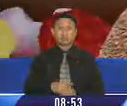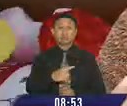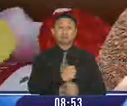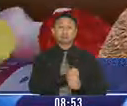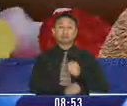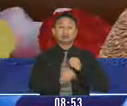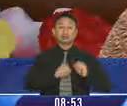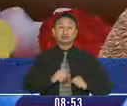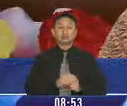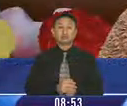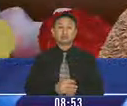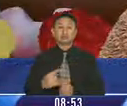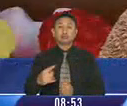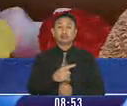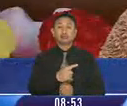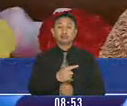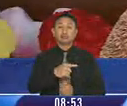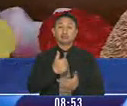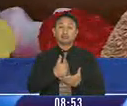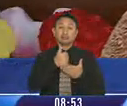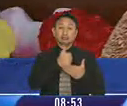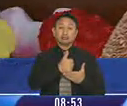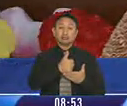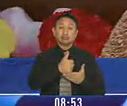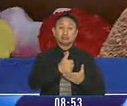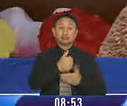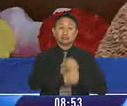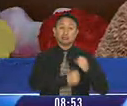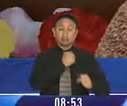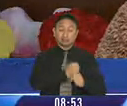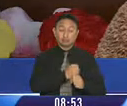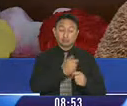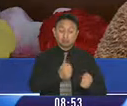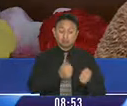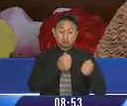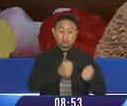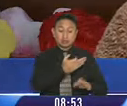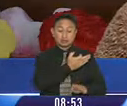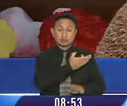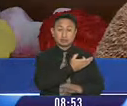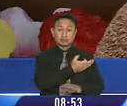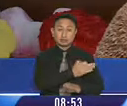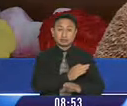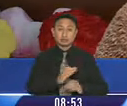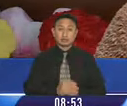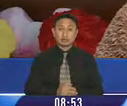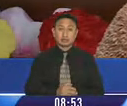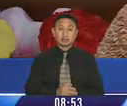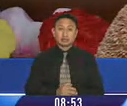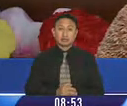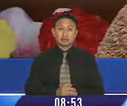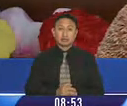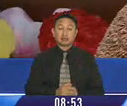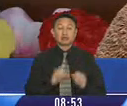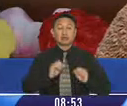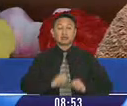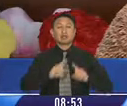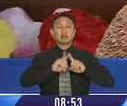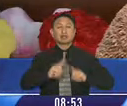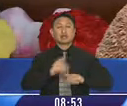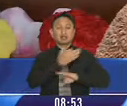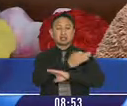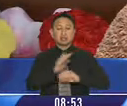fue diagnosticado y ha recibido estos años tratamientos con